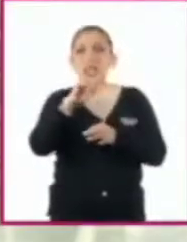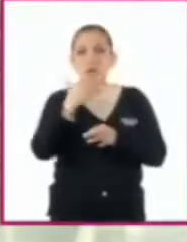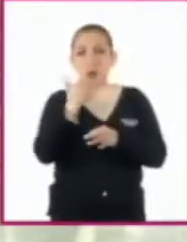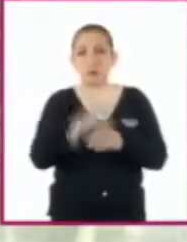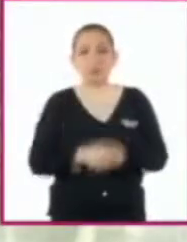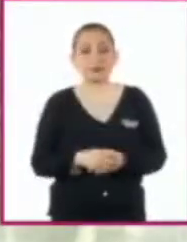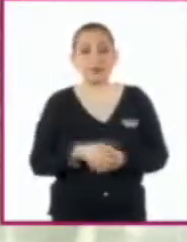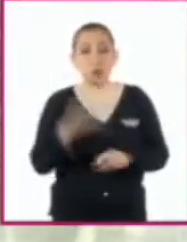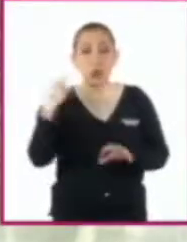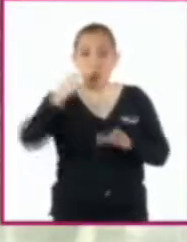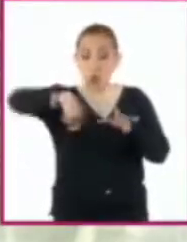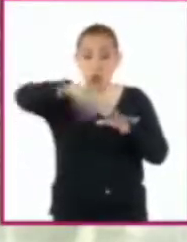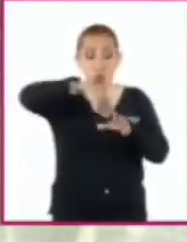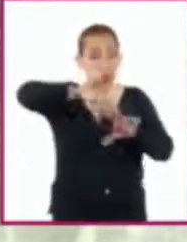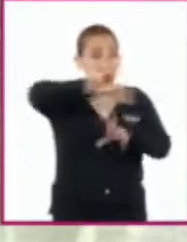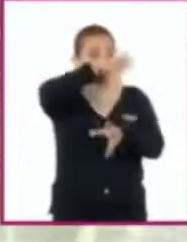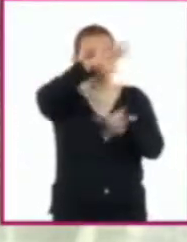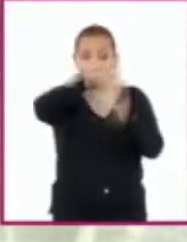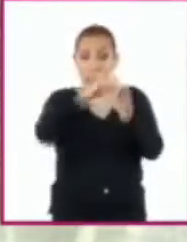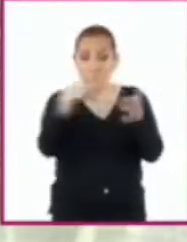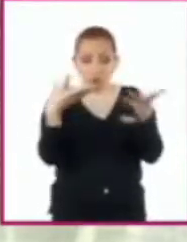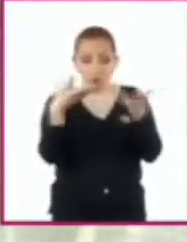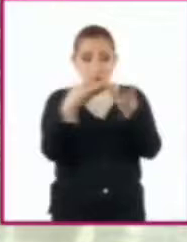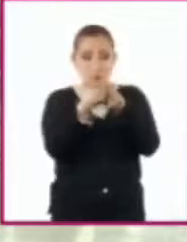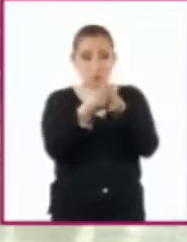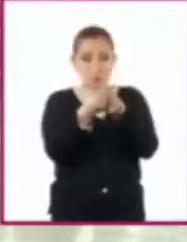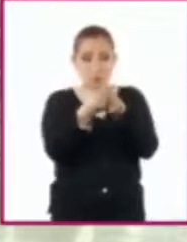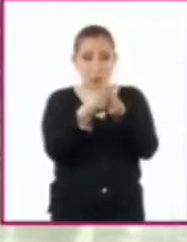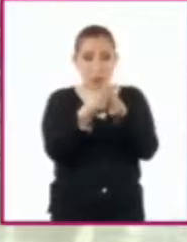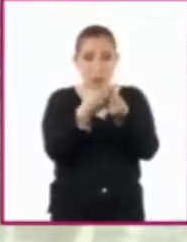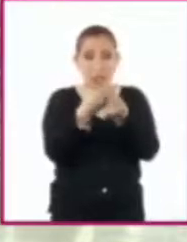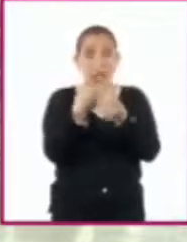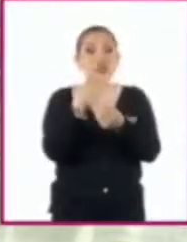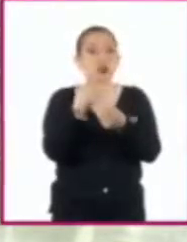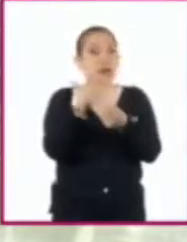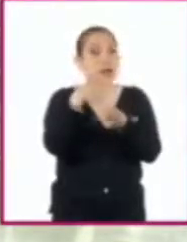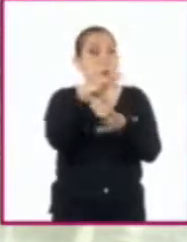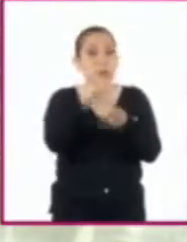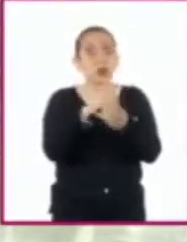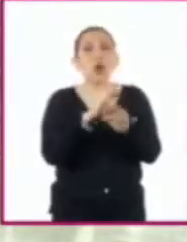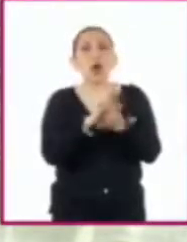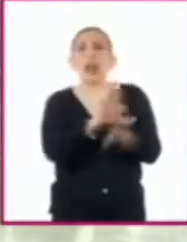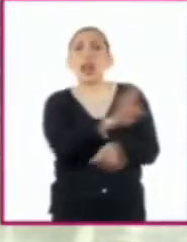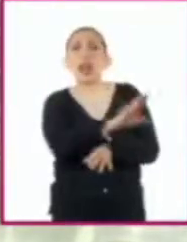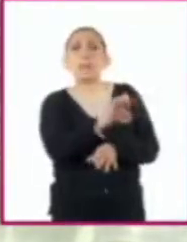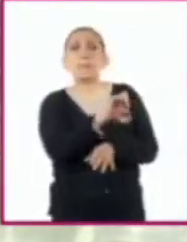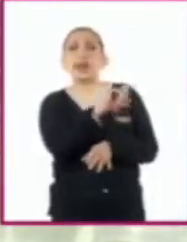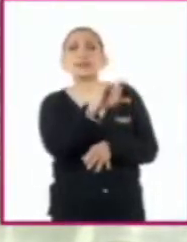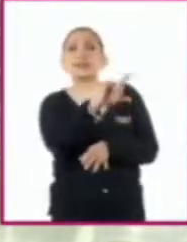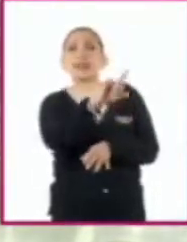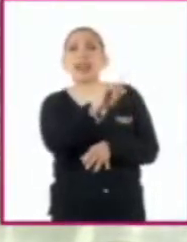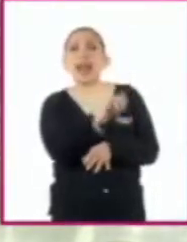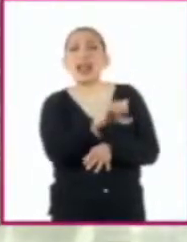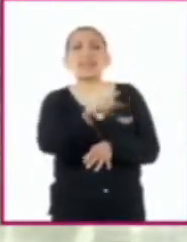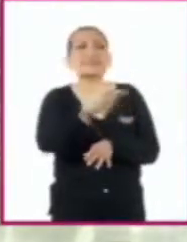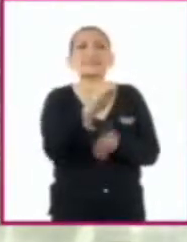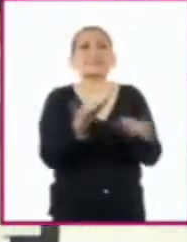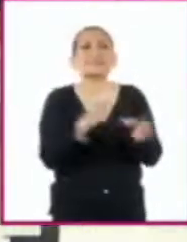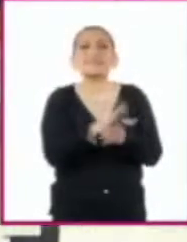Una vez que se disuelven completamente las partículas de azúcar, ¿de qué tipo de mezcla estamos hablando?